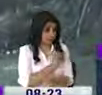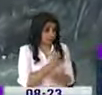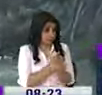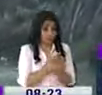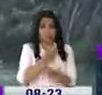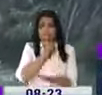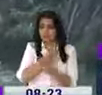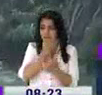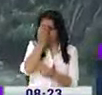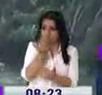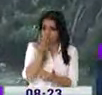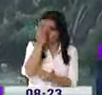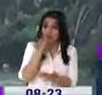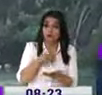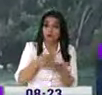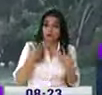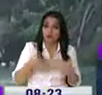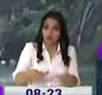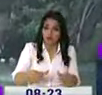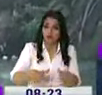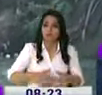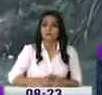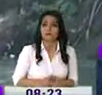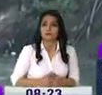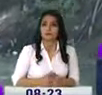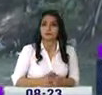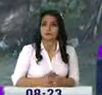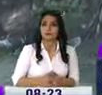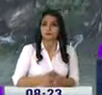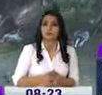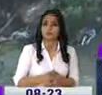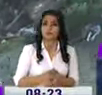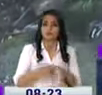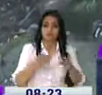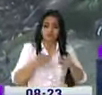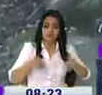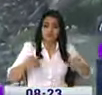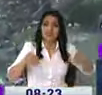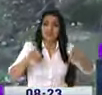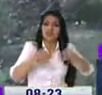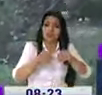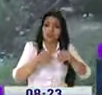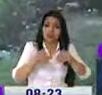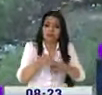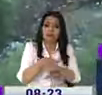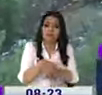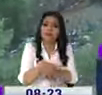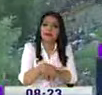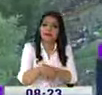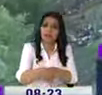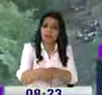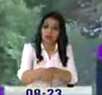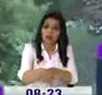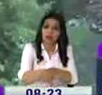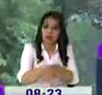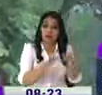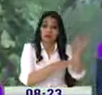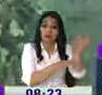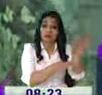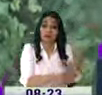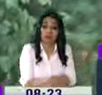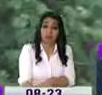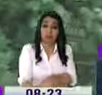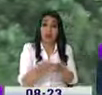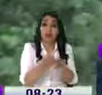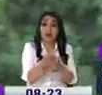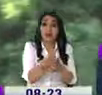días. Yo estoy con el motivo de que yo tengo un pedacito de terreno hacia el río y ya se ha llevado el medio terreno. Yo